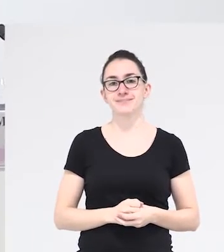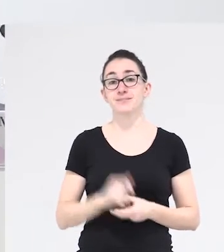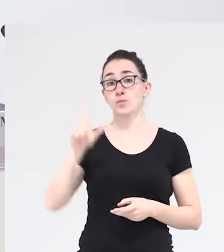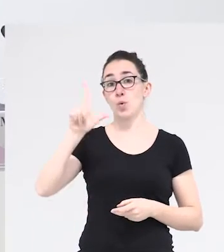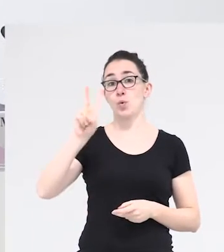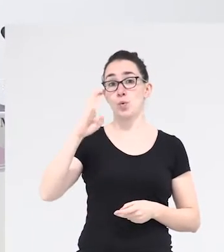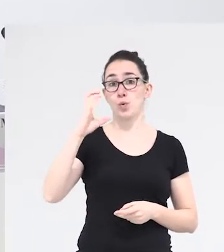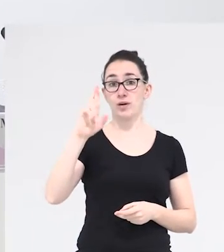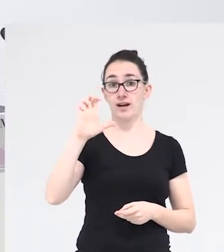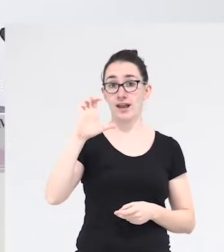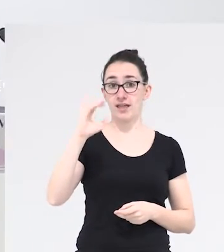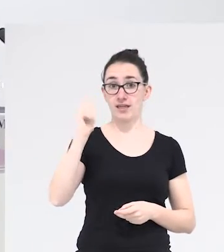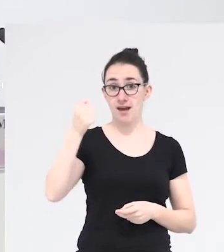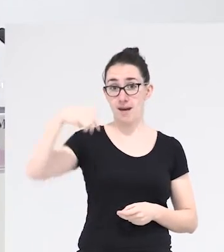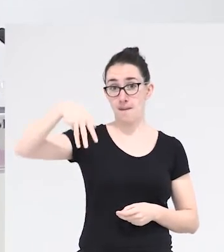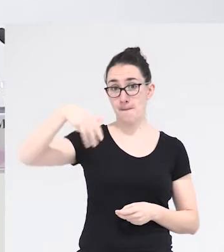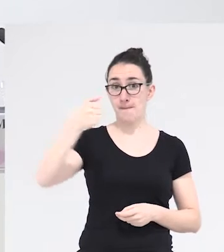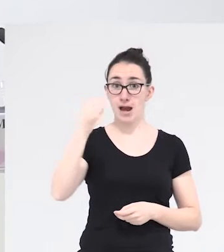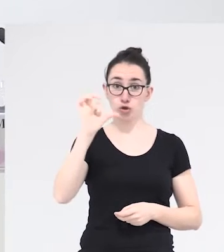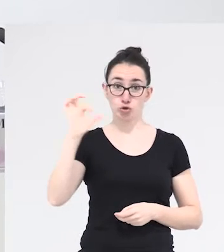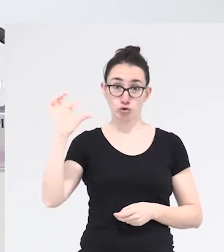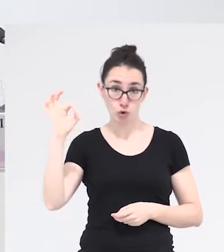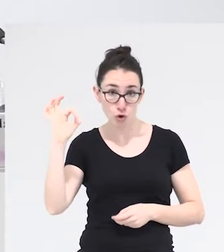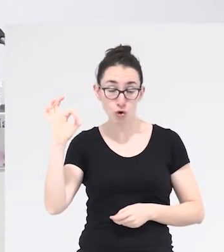Lucrezia Mansón, ahí va.